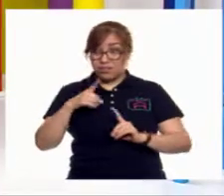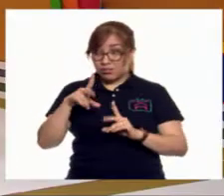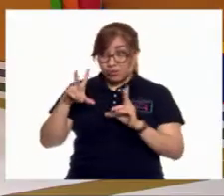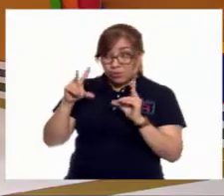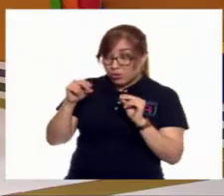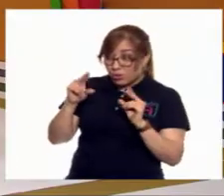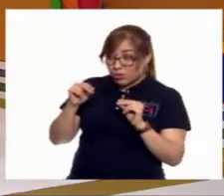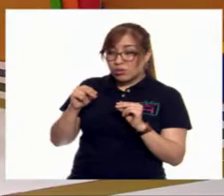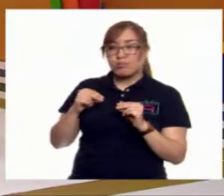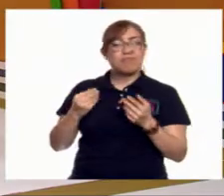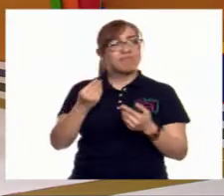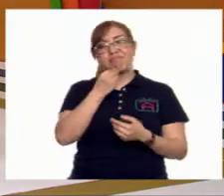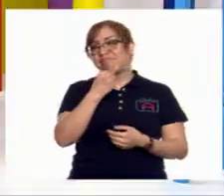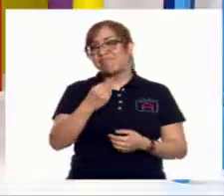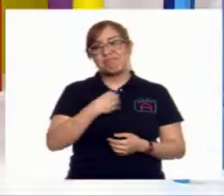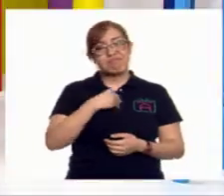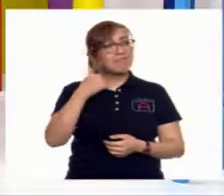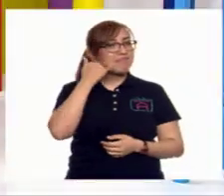va a haber celular.